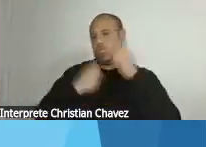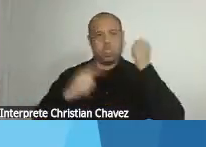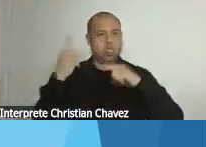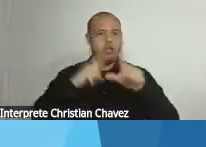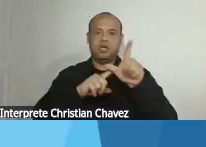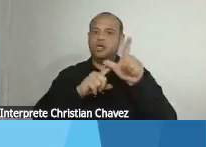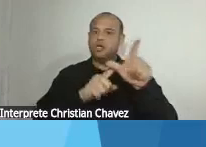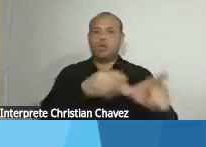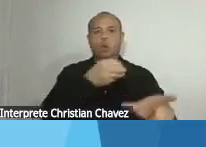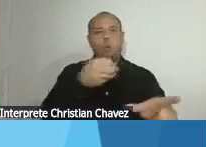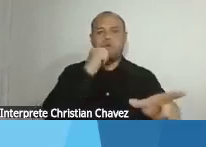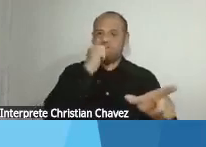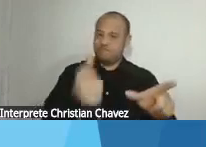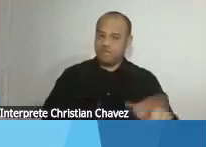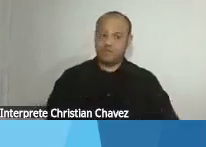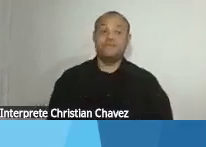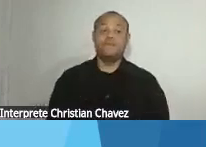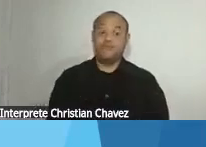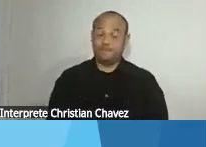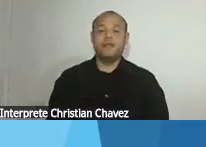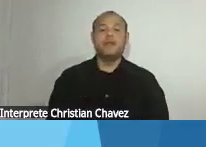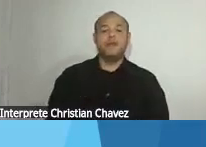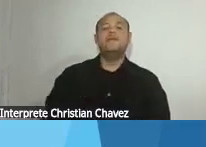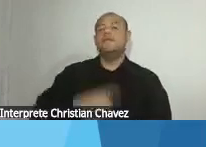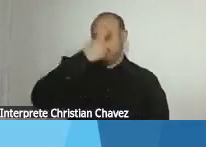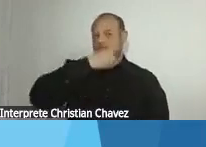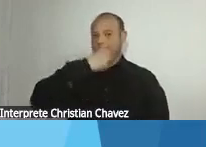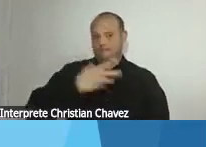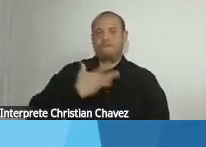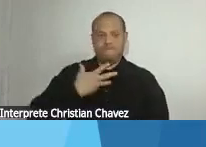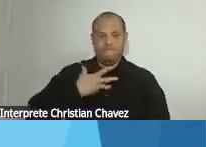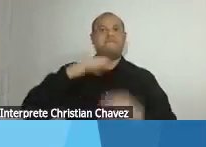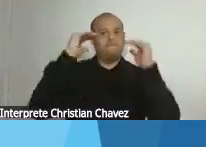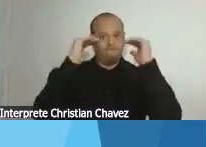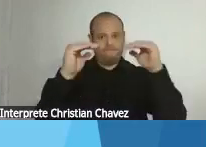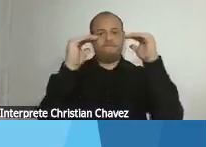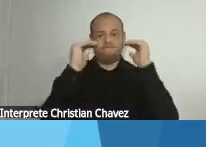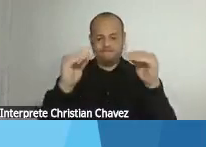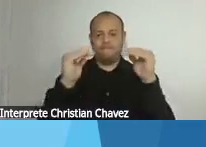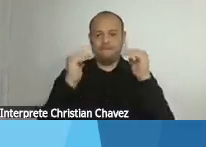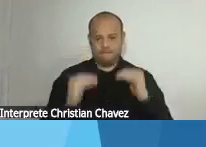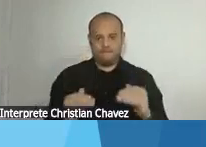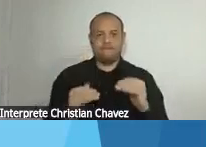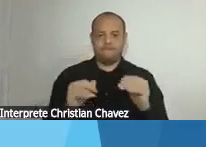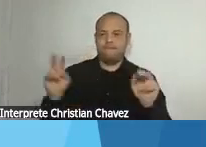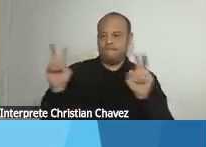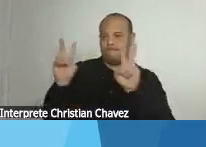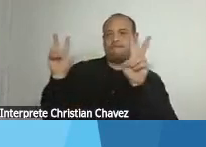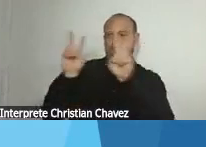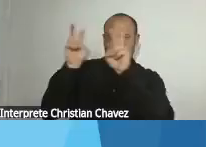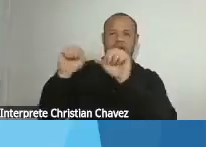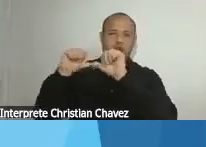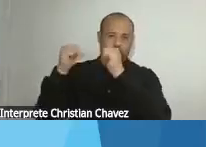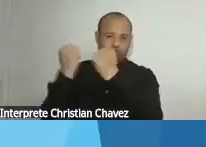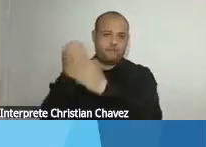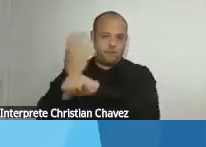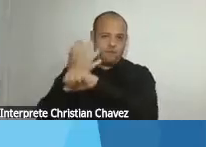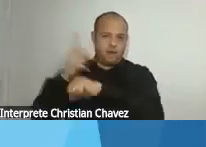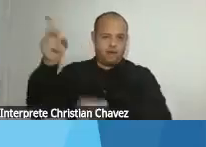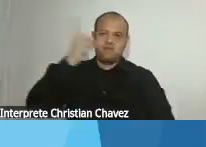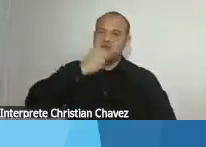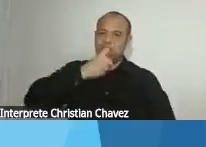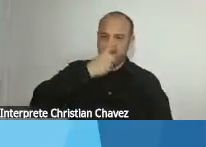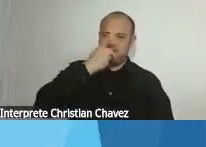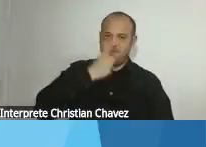Vamos a entrar a la clasificación de la diabetes. Eh, Según la Asociación Americana de Diabetes, pues tenemos la diabetes